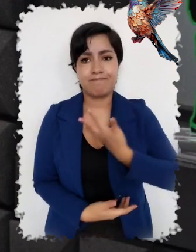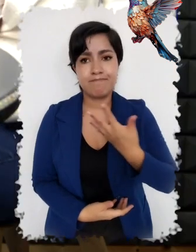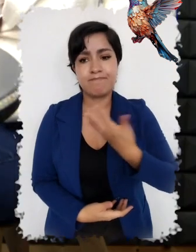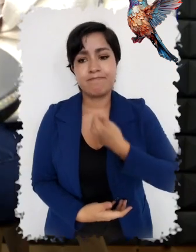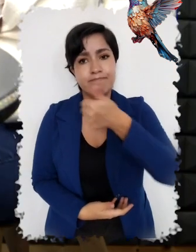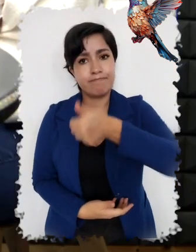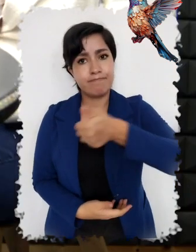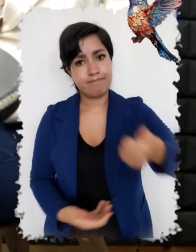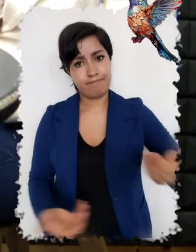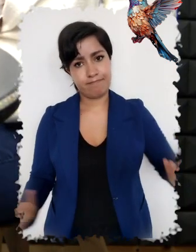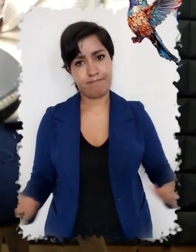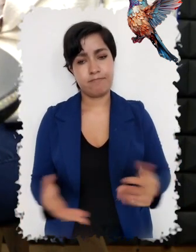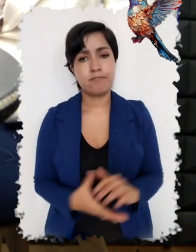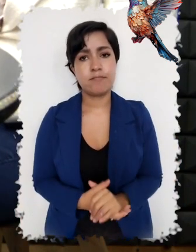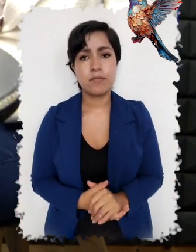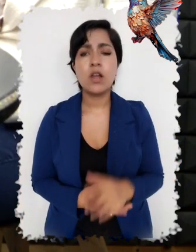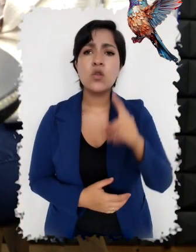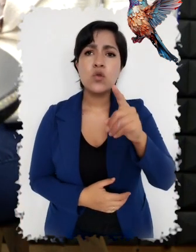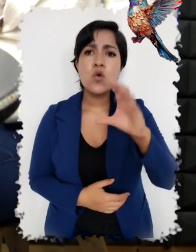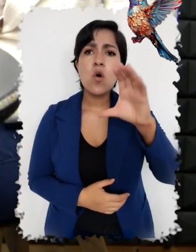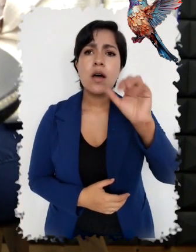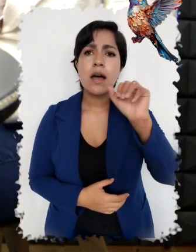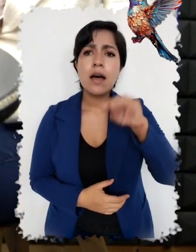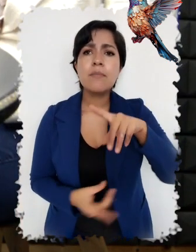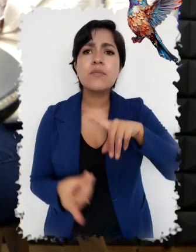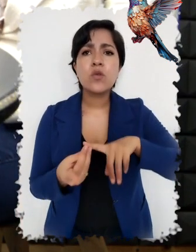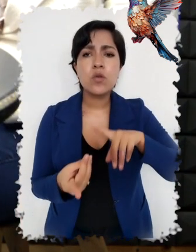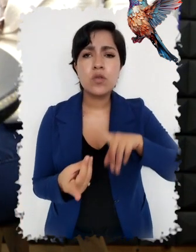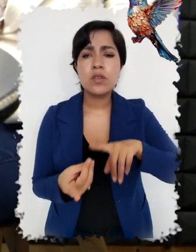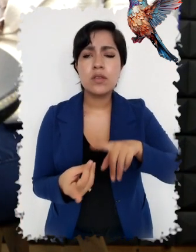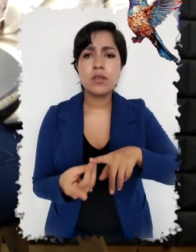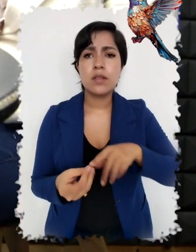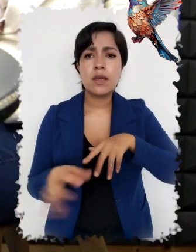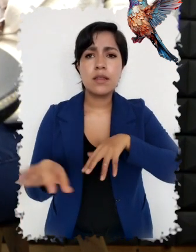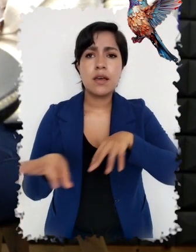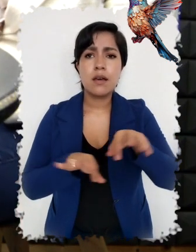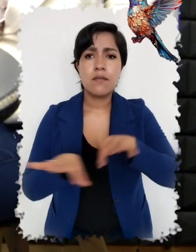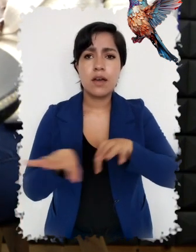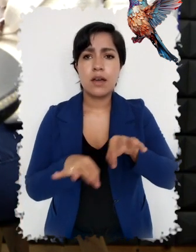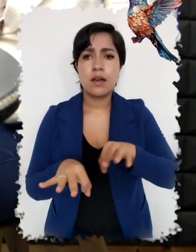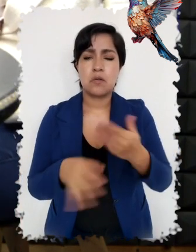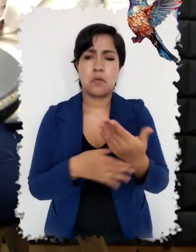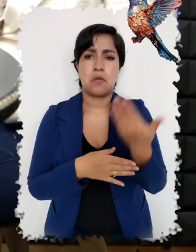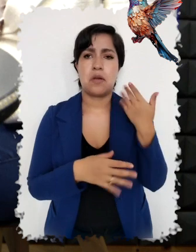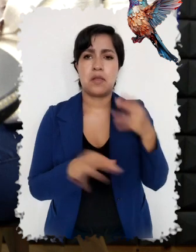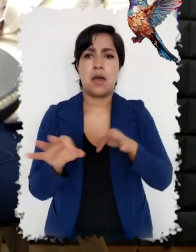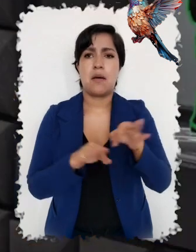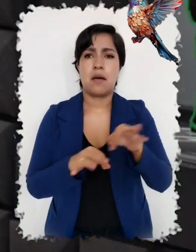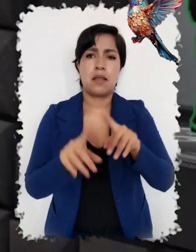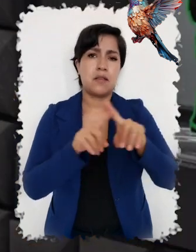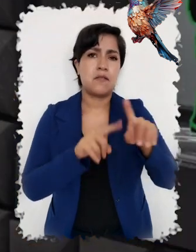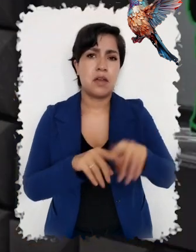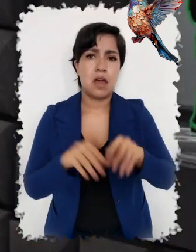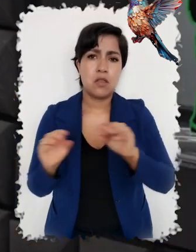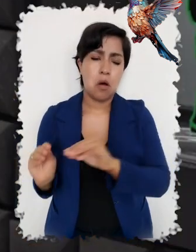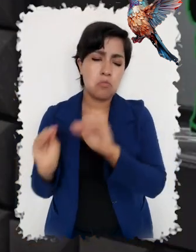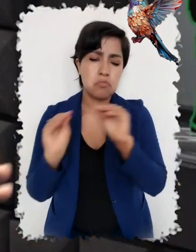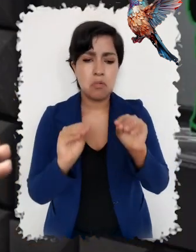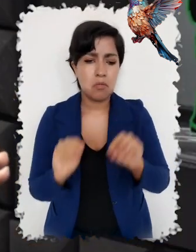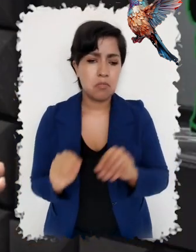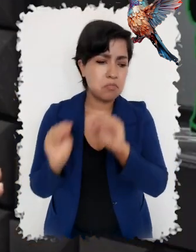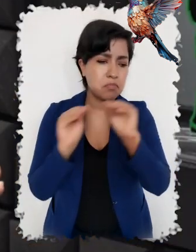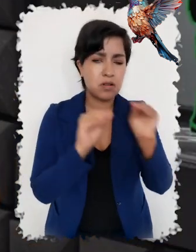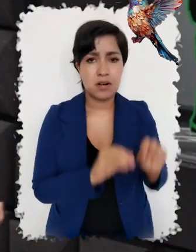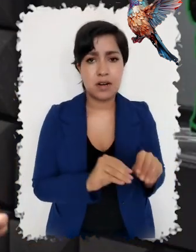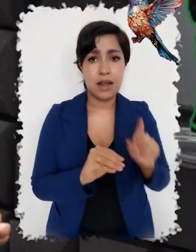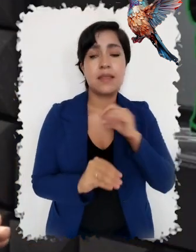y qué c está trabajando Fíjate que he trabajado en varios he trabajado